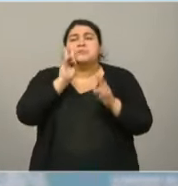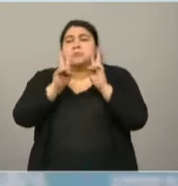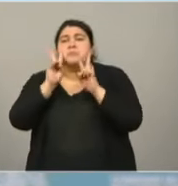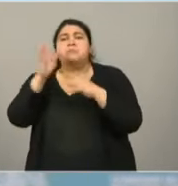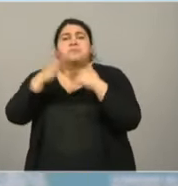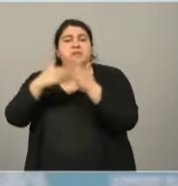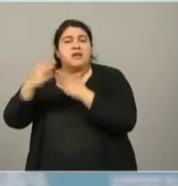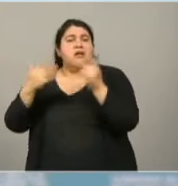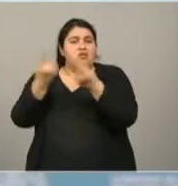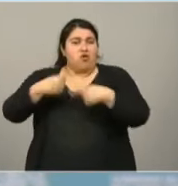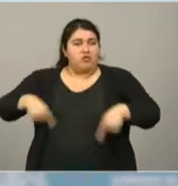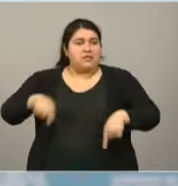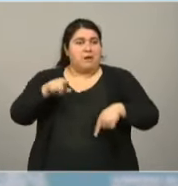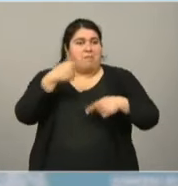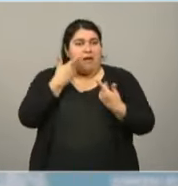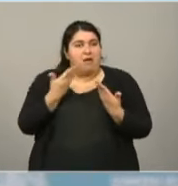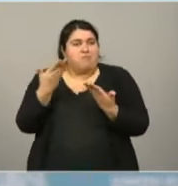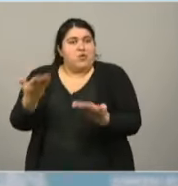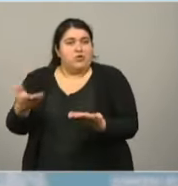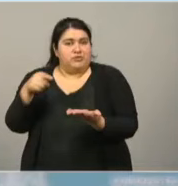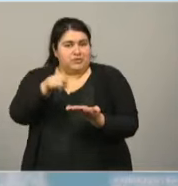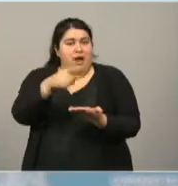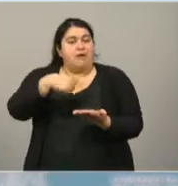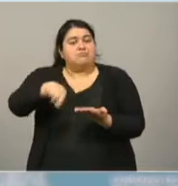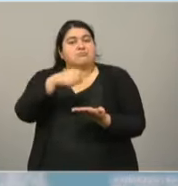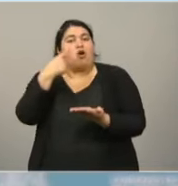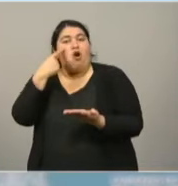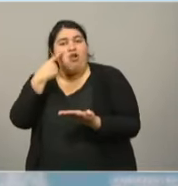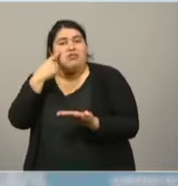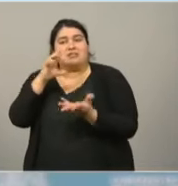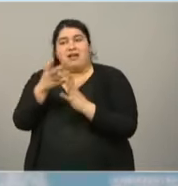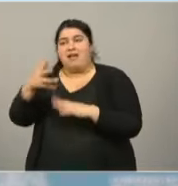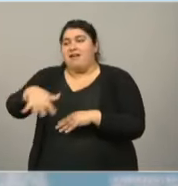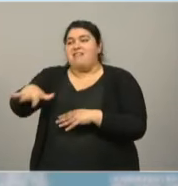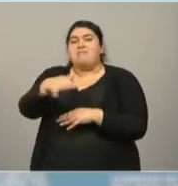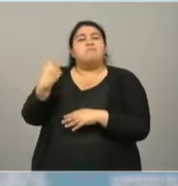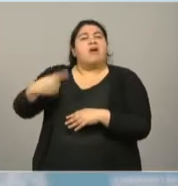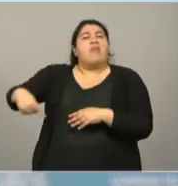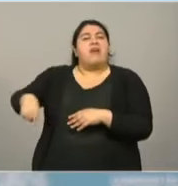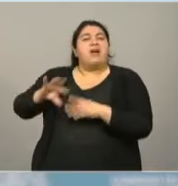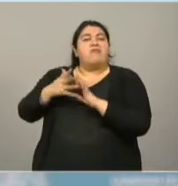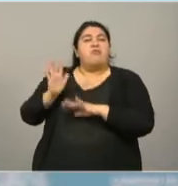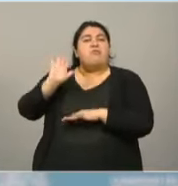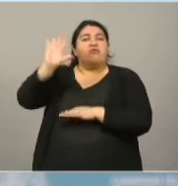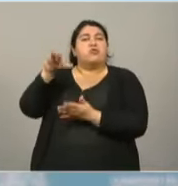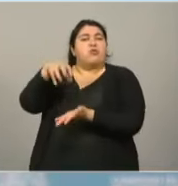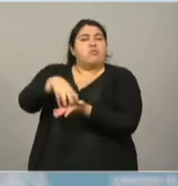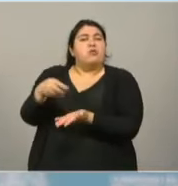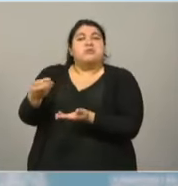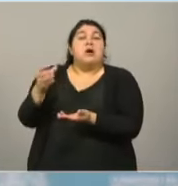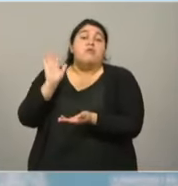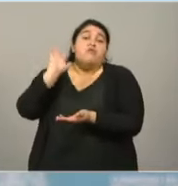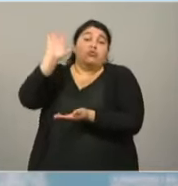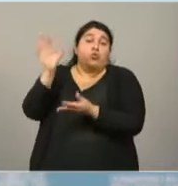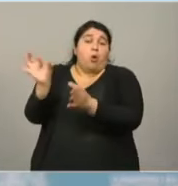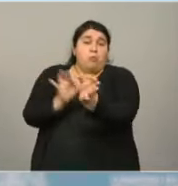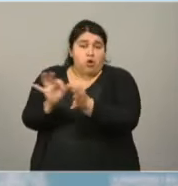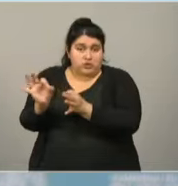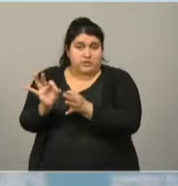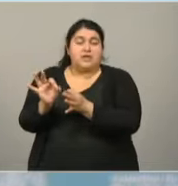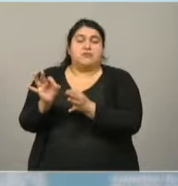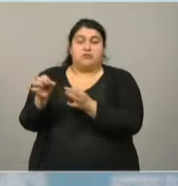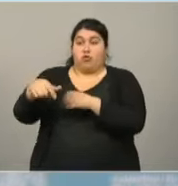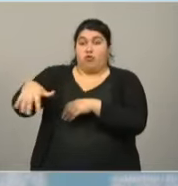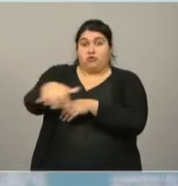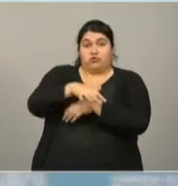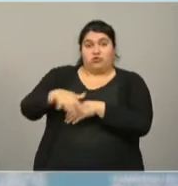exist existentes como para eh conocer de primera mano de qu se trata eh un eventual proyecto instalado en la